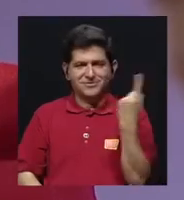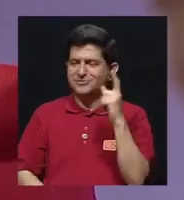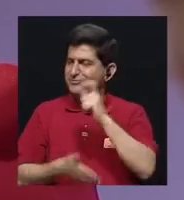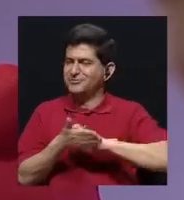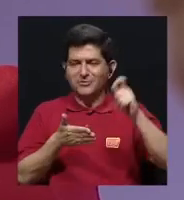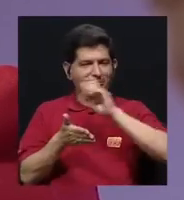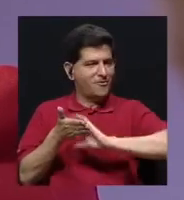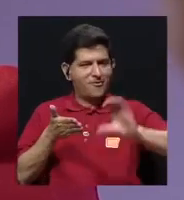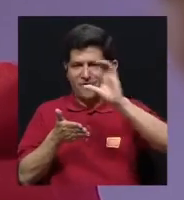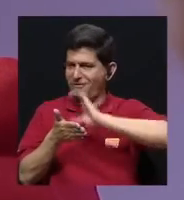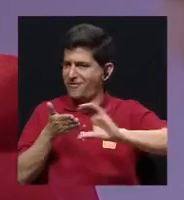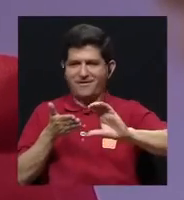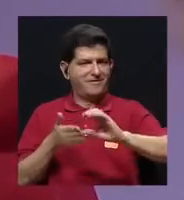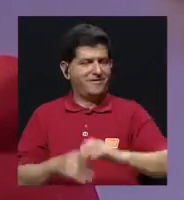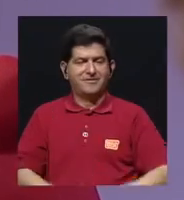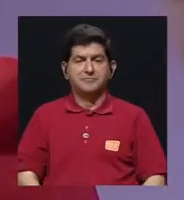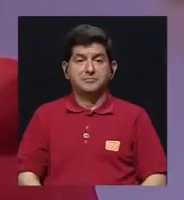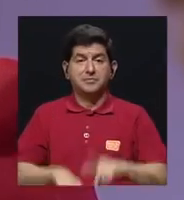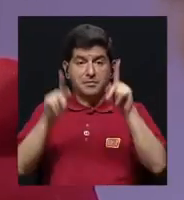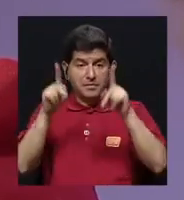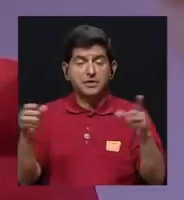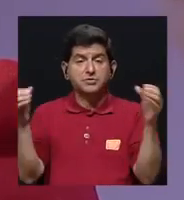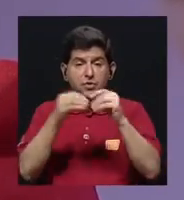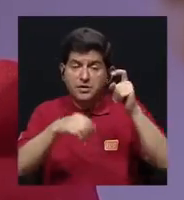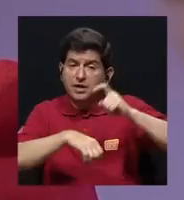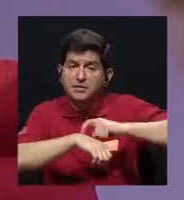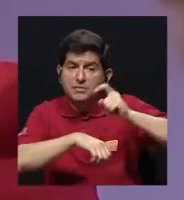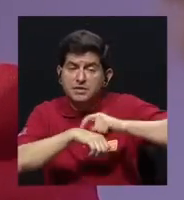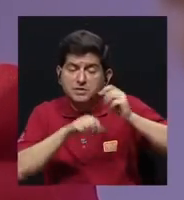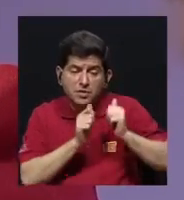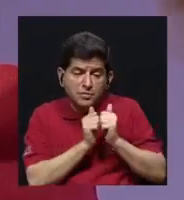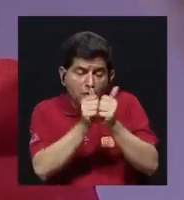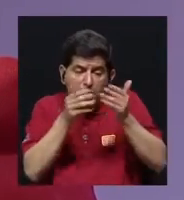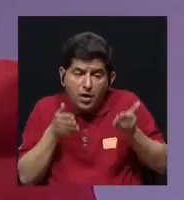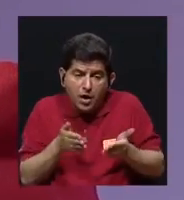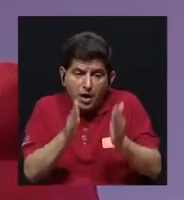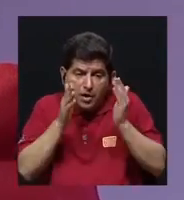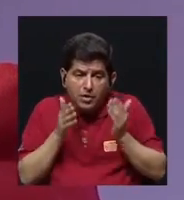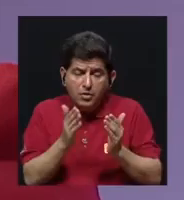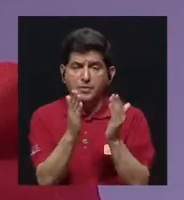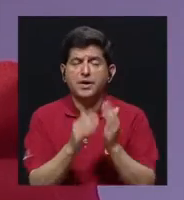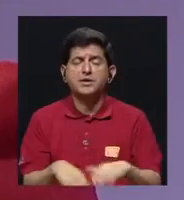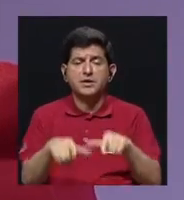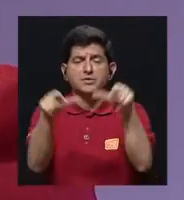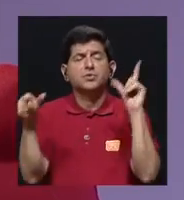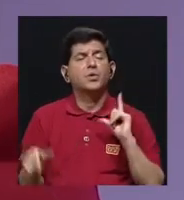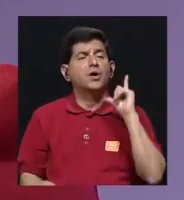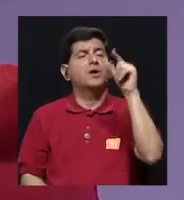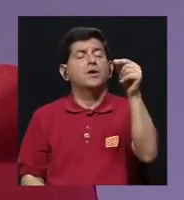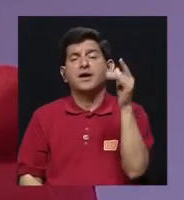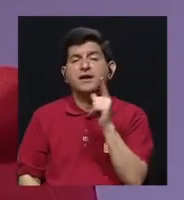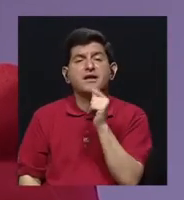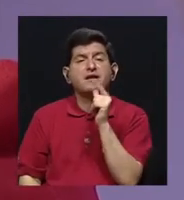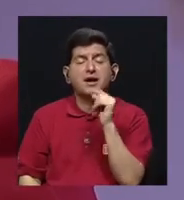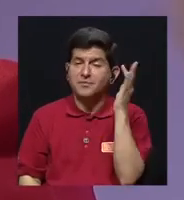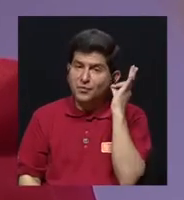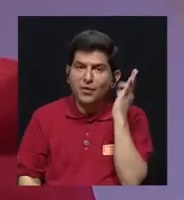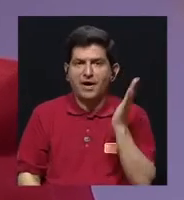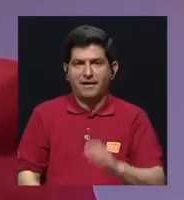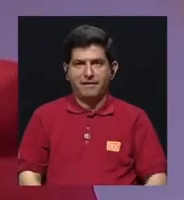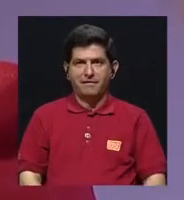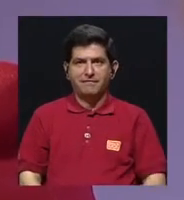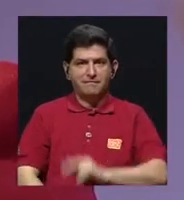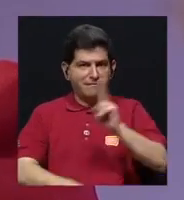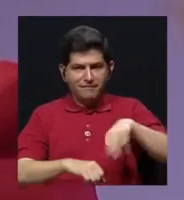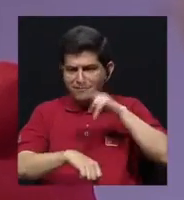en escuela o el colegio. Quienes más pasamos rato con nuestros hijos y sobre todo en zonas rurales son las mujeres. Mujeres